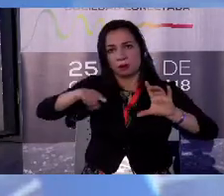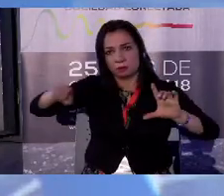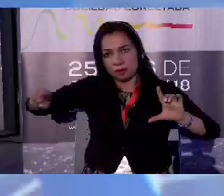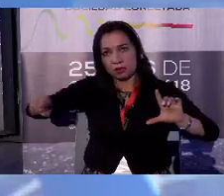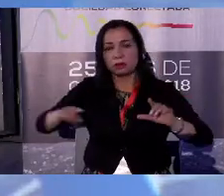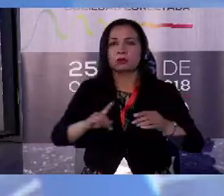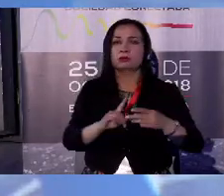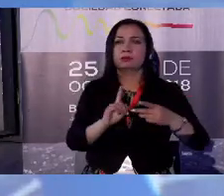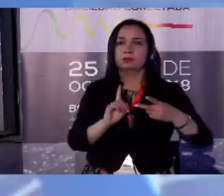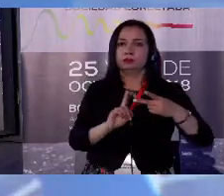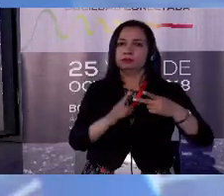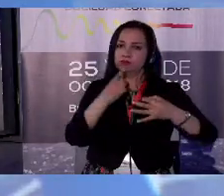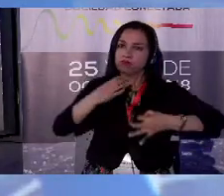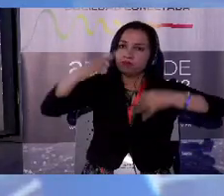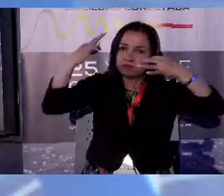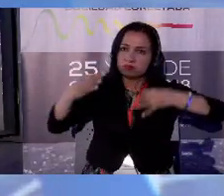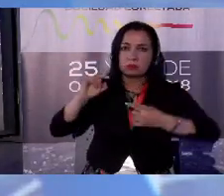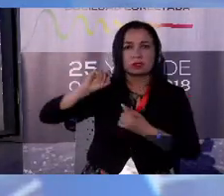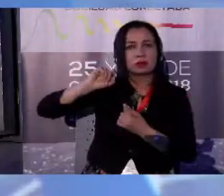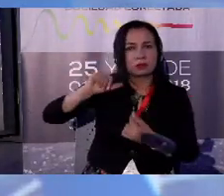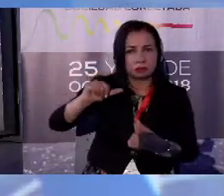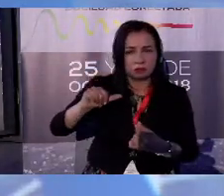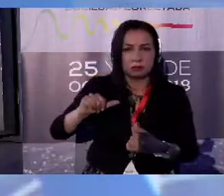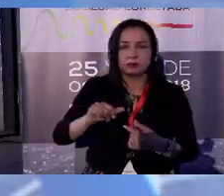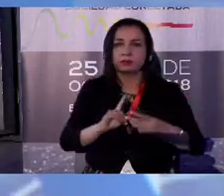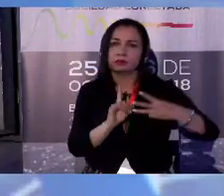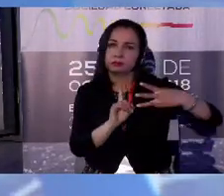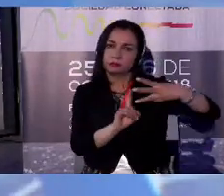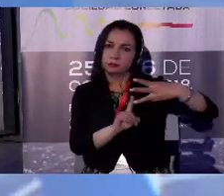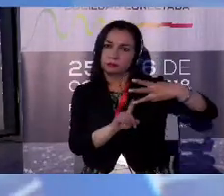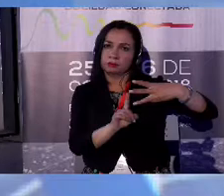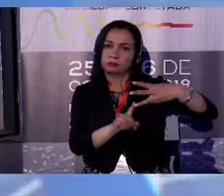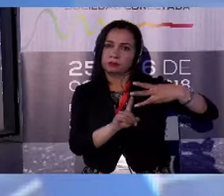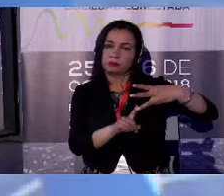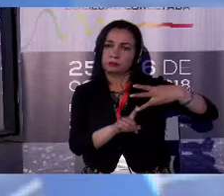certeza para la inversión y, tercero,